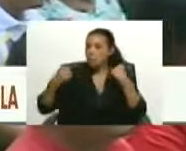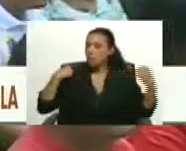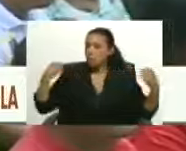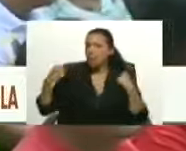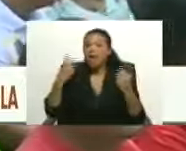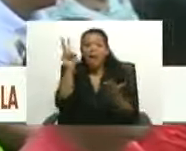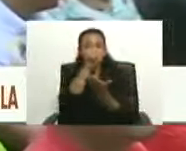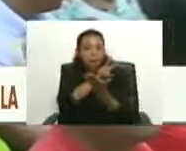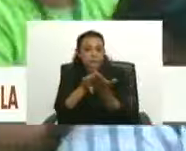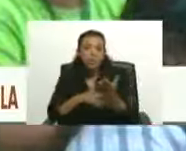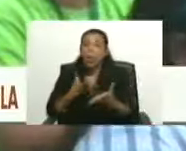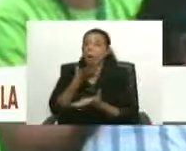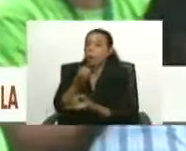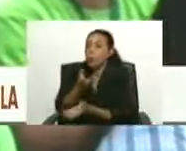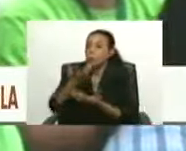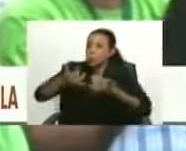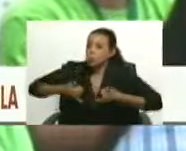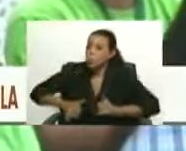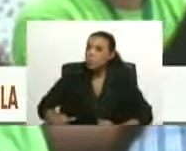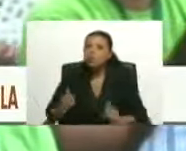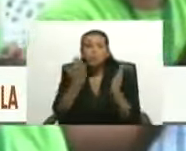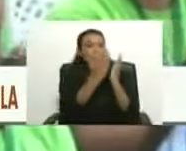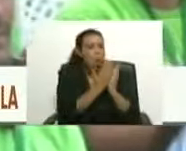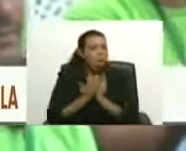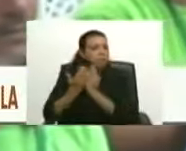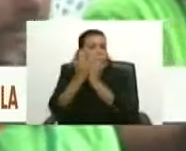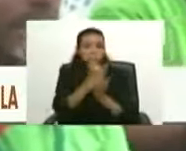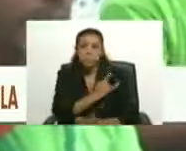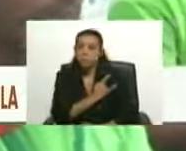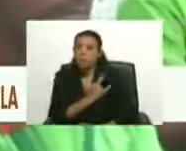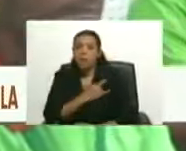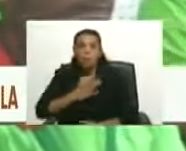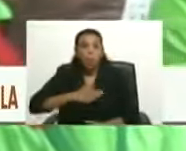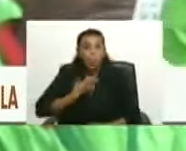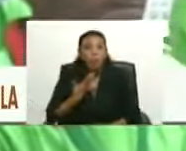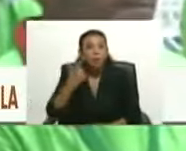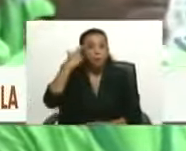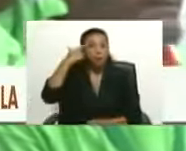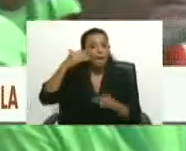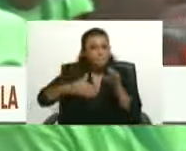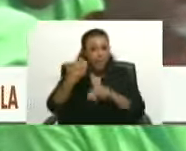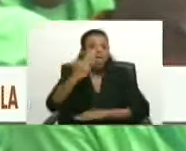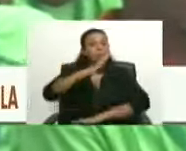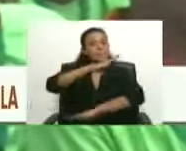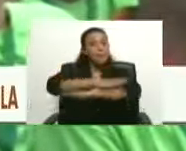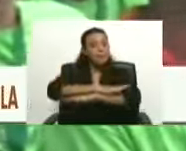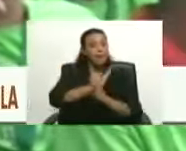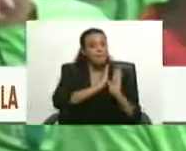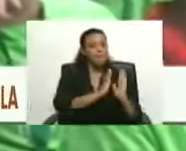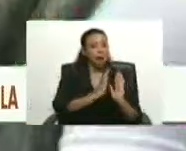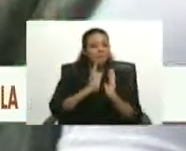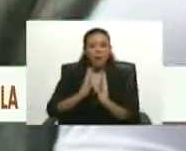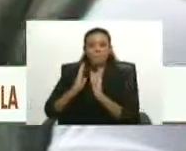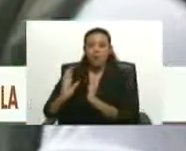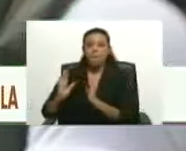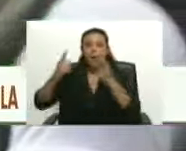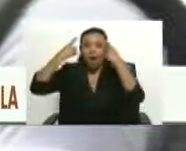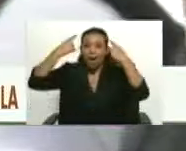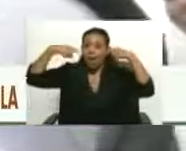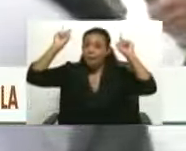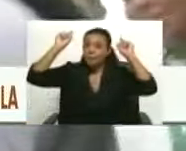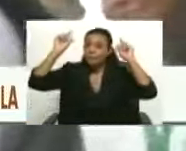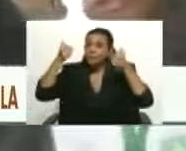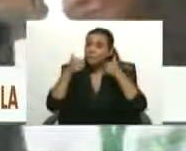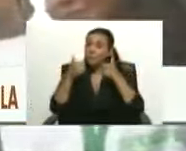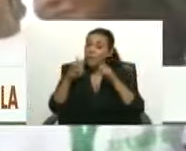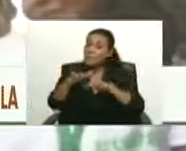puedes leerle un cuento a tus hijos, puedes estudiar. Y si lo haces con método y con disciplina, existen mayores posibilidades que